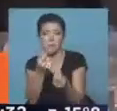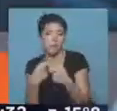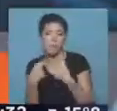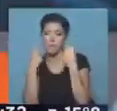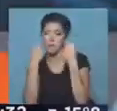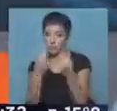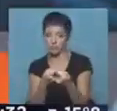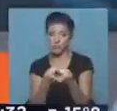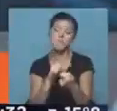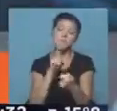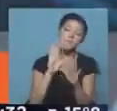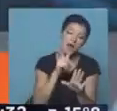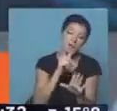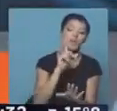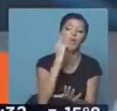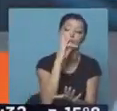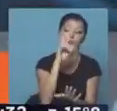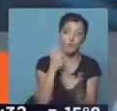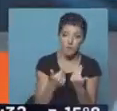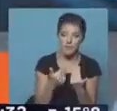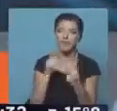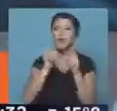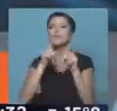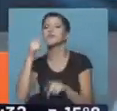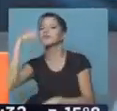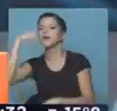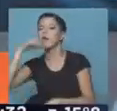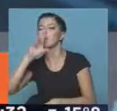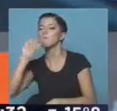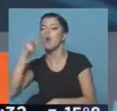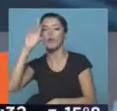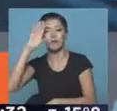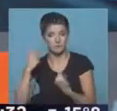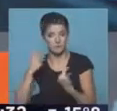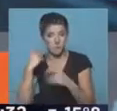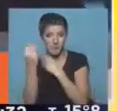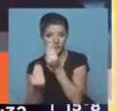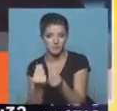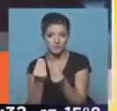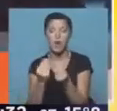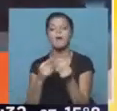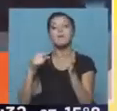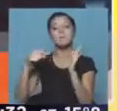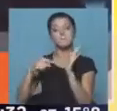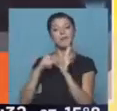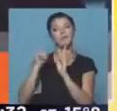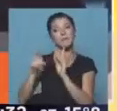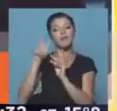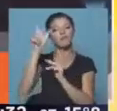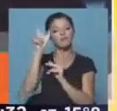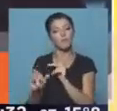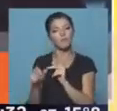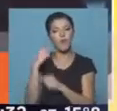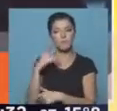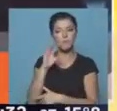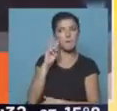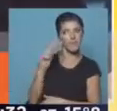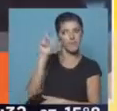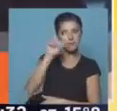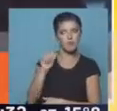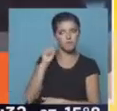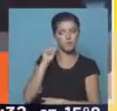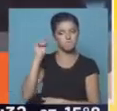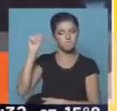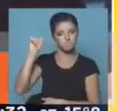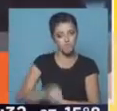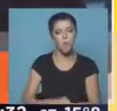baja legitimidad, lo están midiendo a Moro. Ahora, es cierto que la imagen y la legitimidad de Moro se está empezando a deteriorar, entre otras cosas, por este tipo de